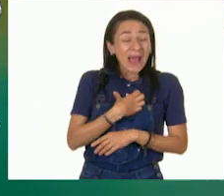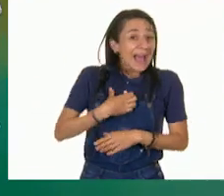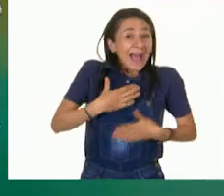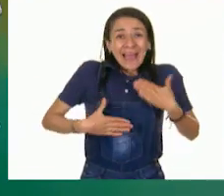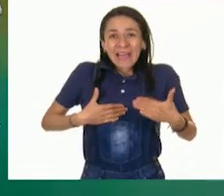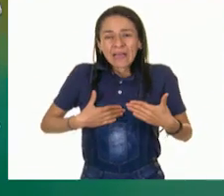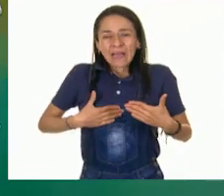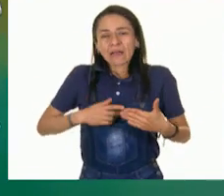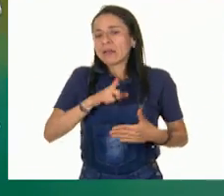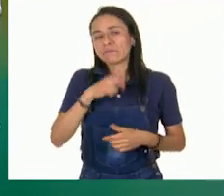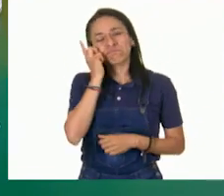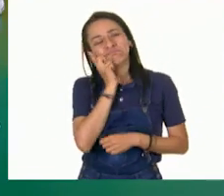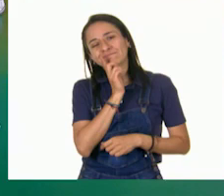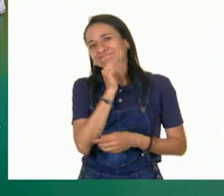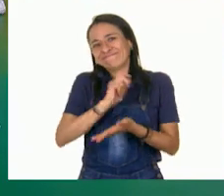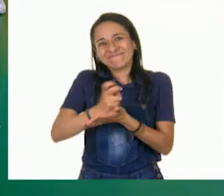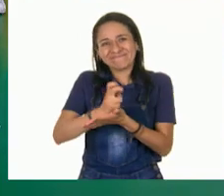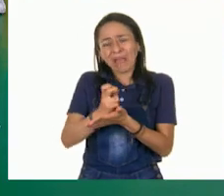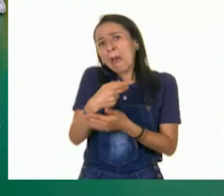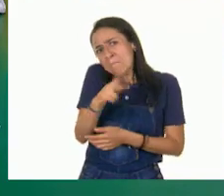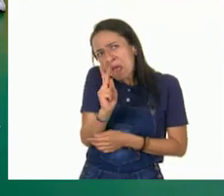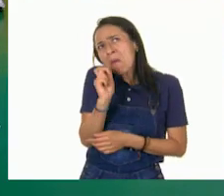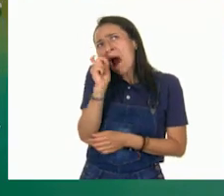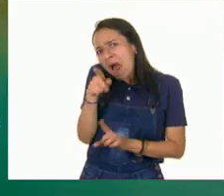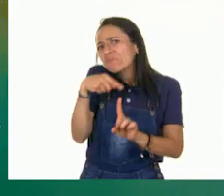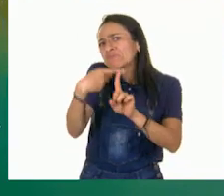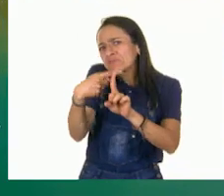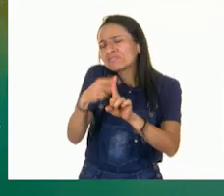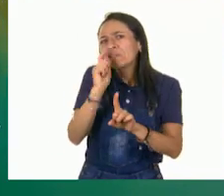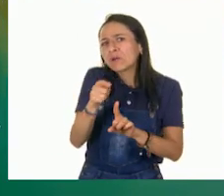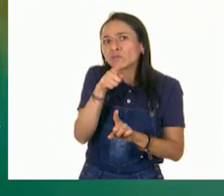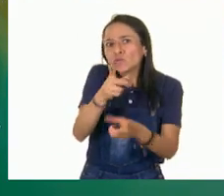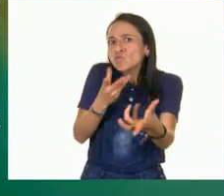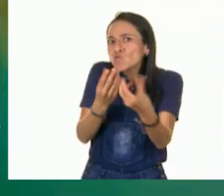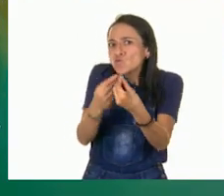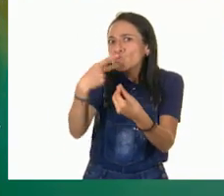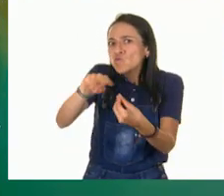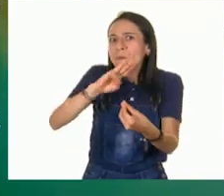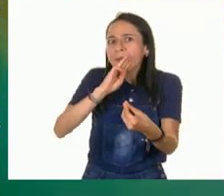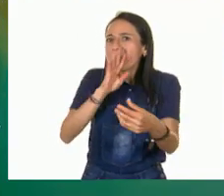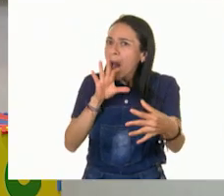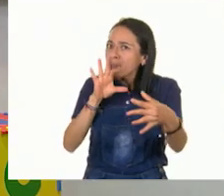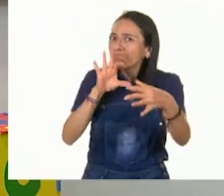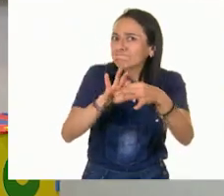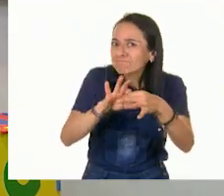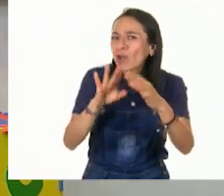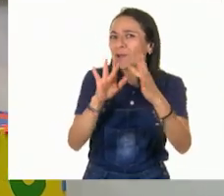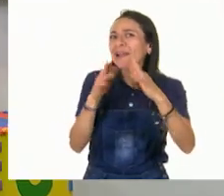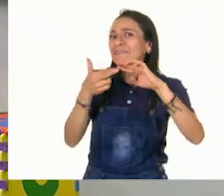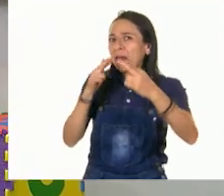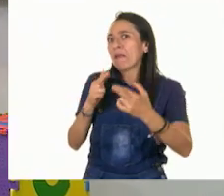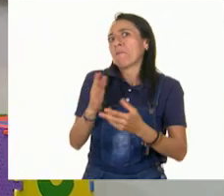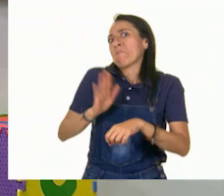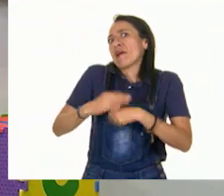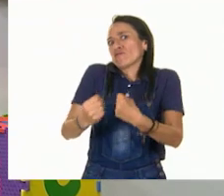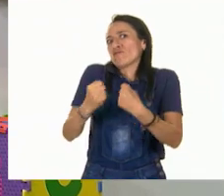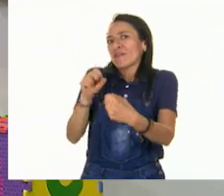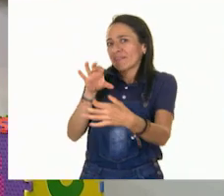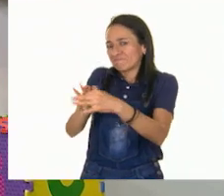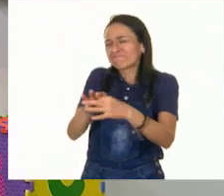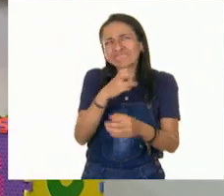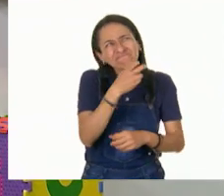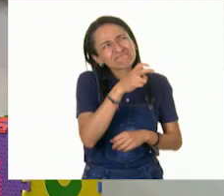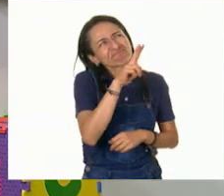dormir. Pero ahí fortalecías los lazos con mamá. Cierto, tienes razón. Claro. Bueno, pero después no me dejaba